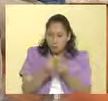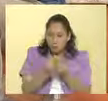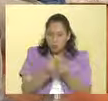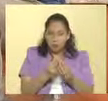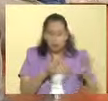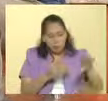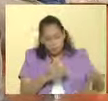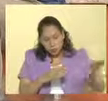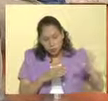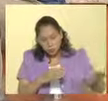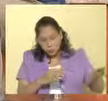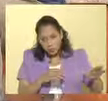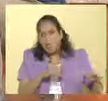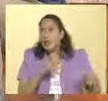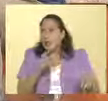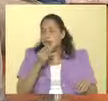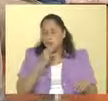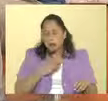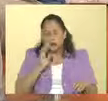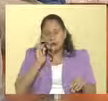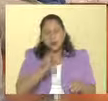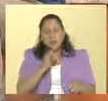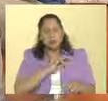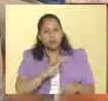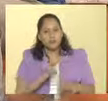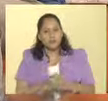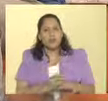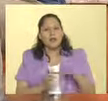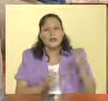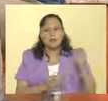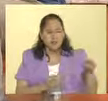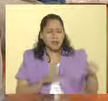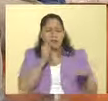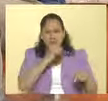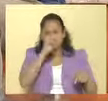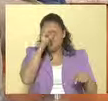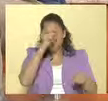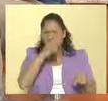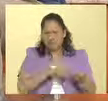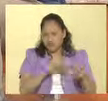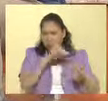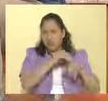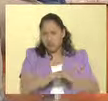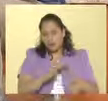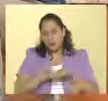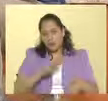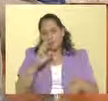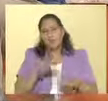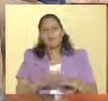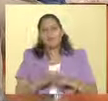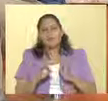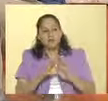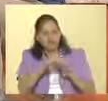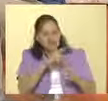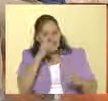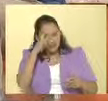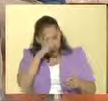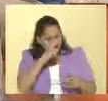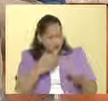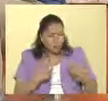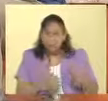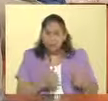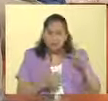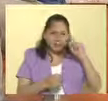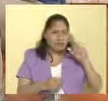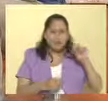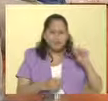ahí, lo va a estar aceptando sin mayor problema. Los perros son sumamente inteligentes. Uh-huh. A veces creemos que tarda mucho en entender, pero no, de verdad.